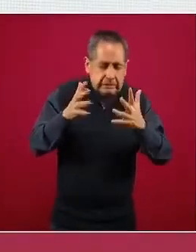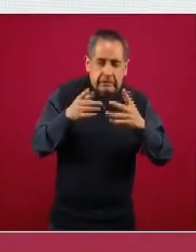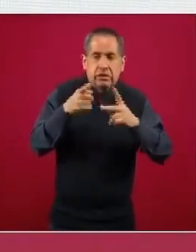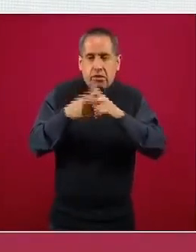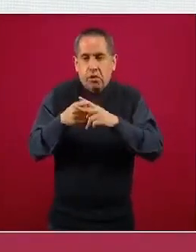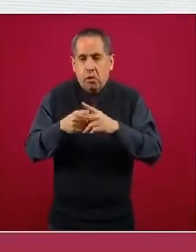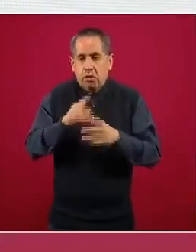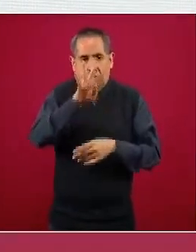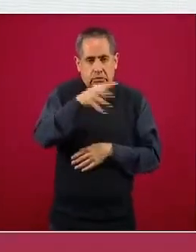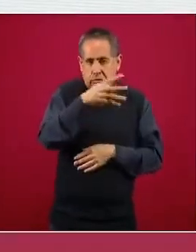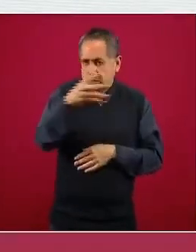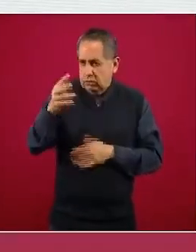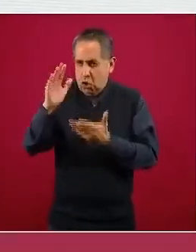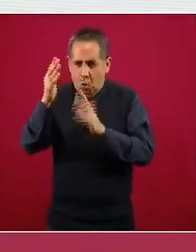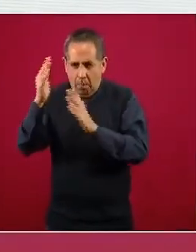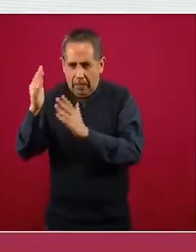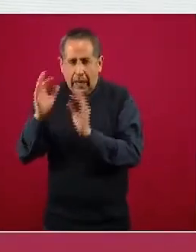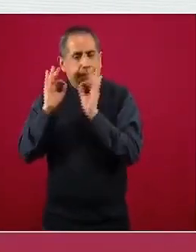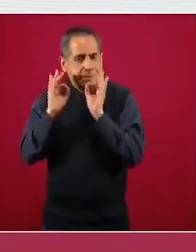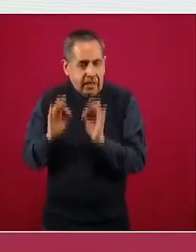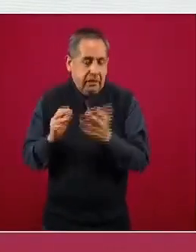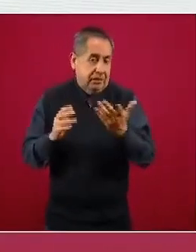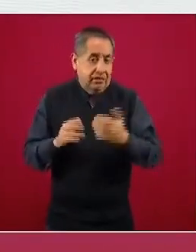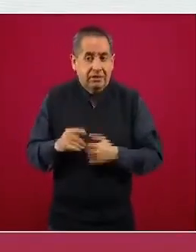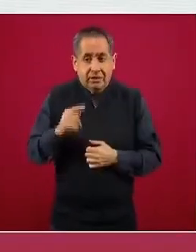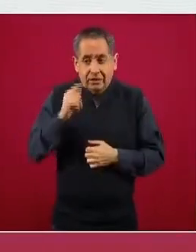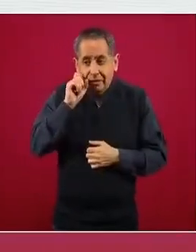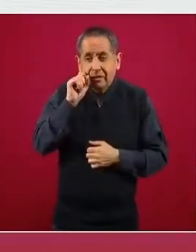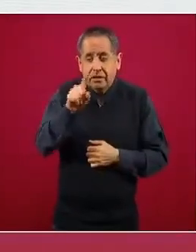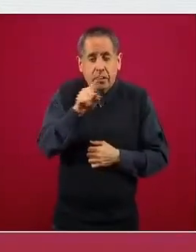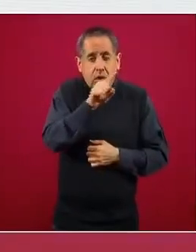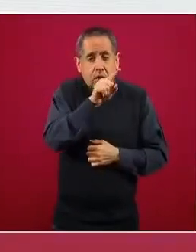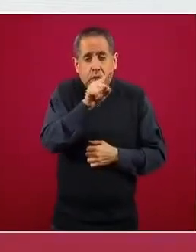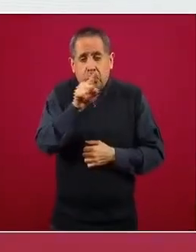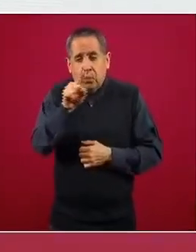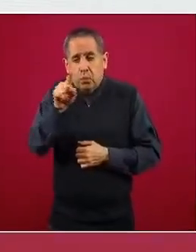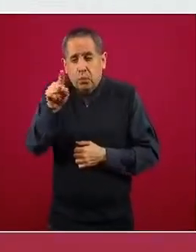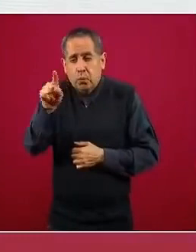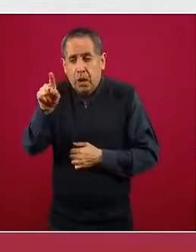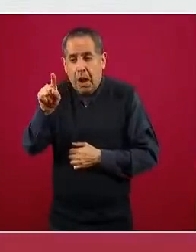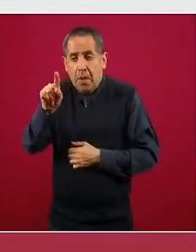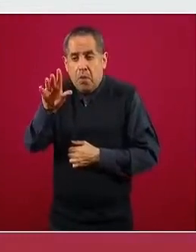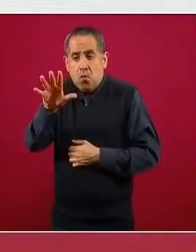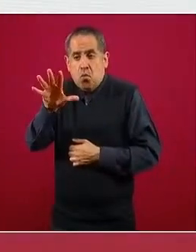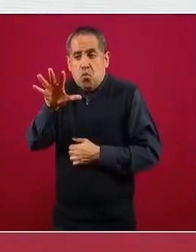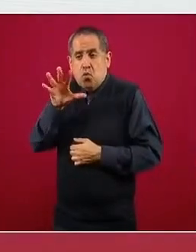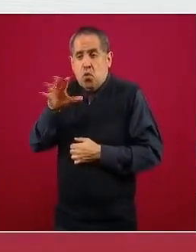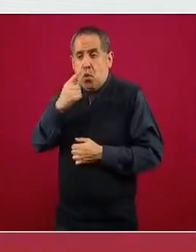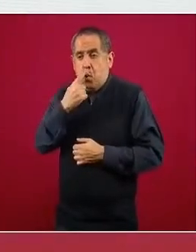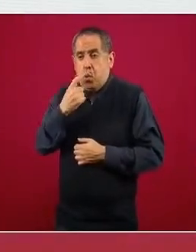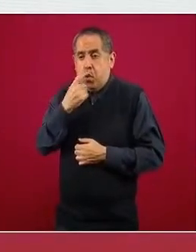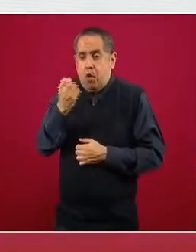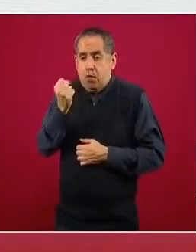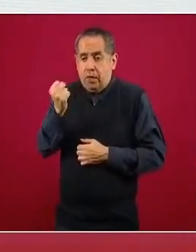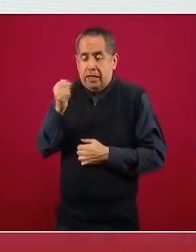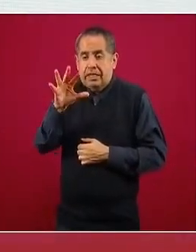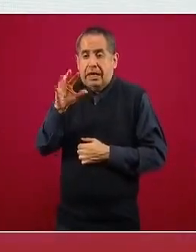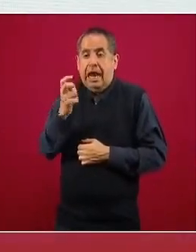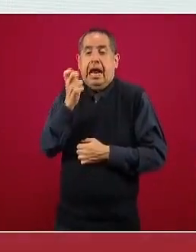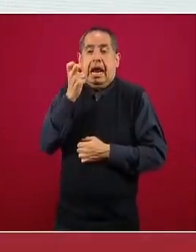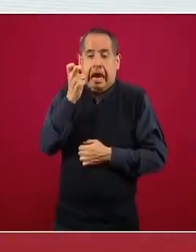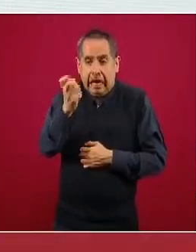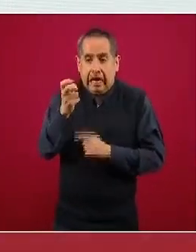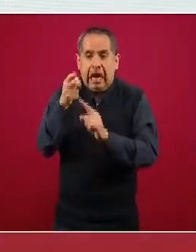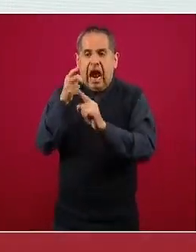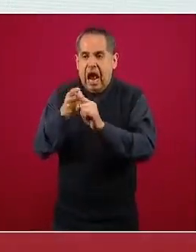es técnicamente correcta. Y lo que vemos es, cuando aparece más y más y más y más y más rojo, quiere decir que ahí es